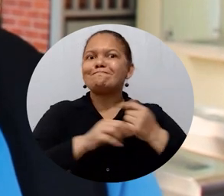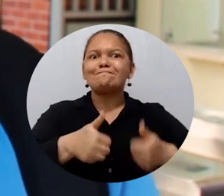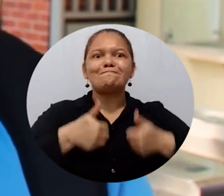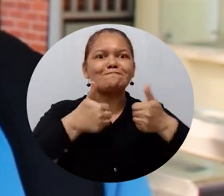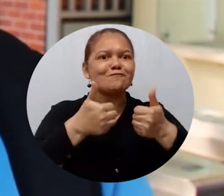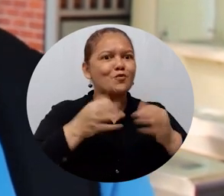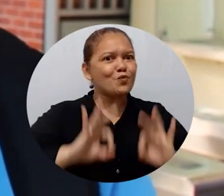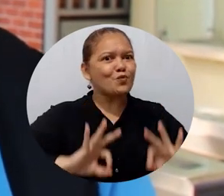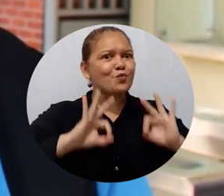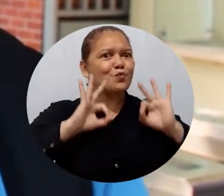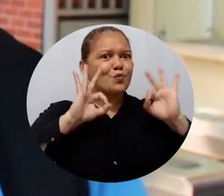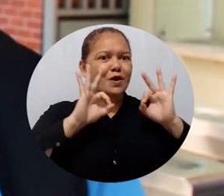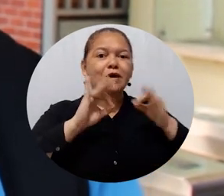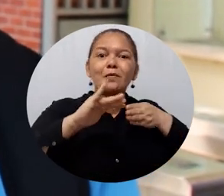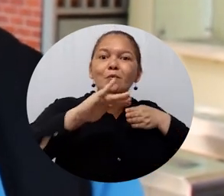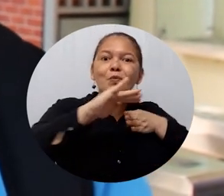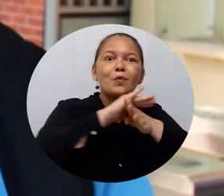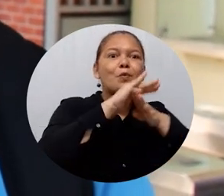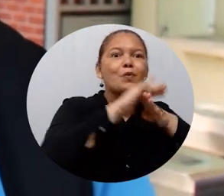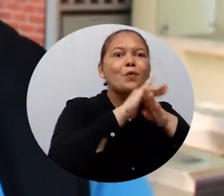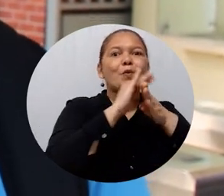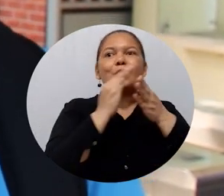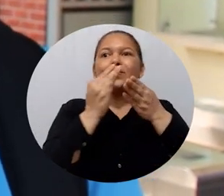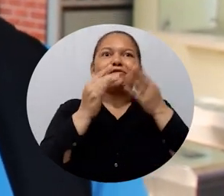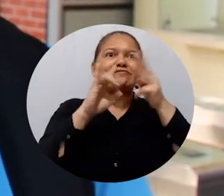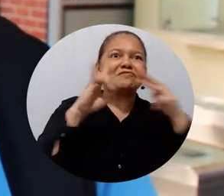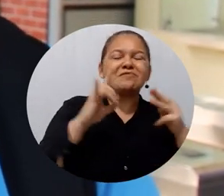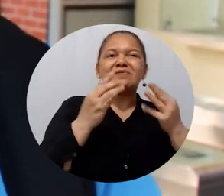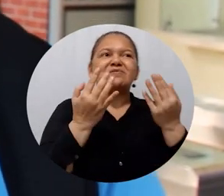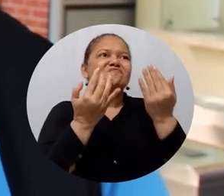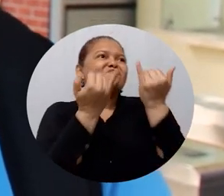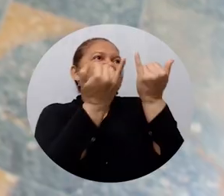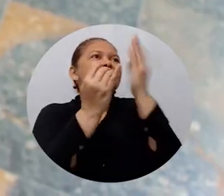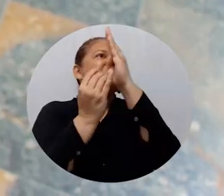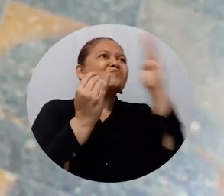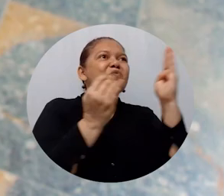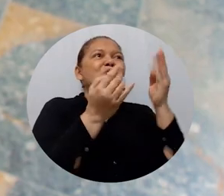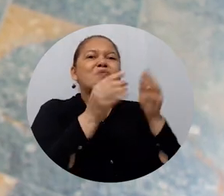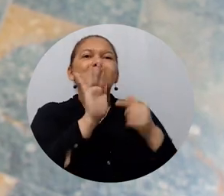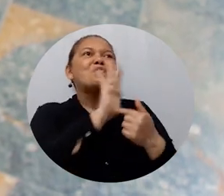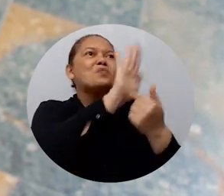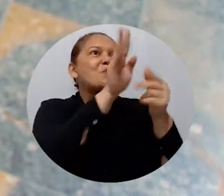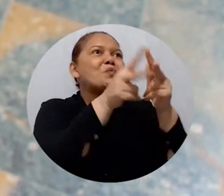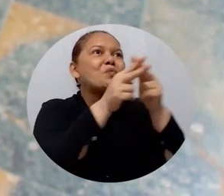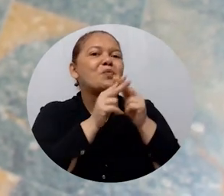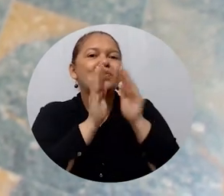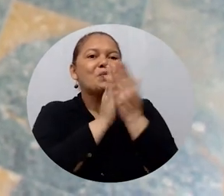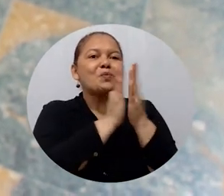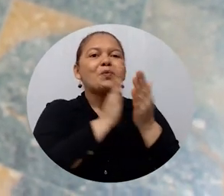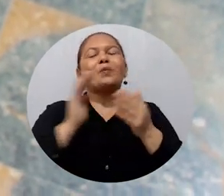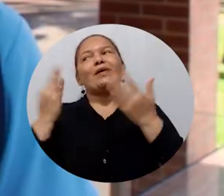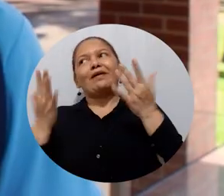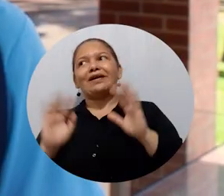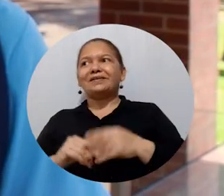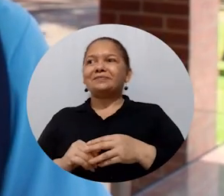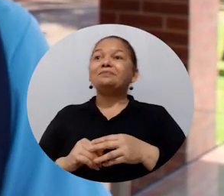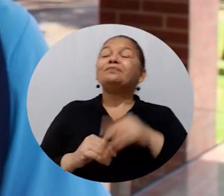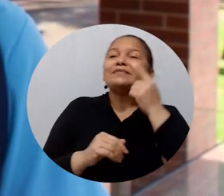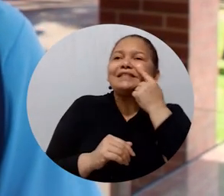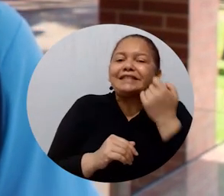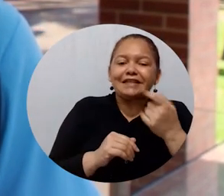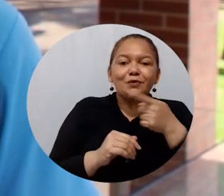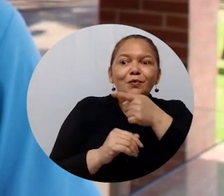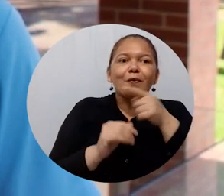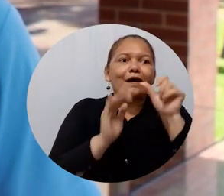a la entrada a la universidad y la cuestión como préstamos en la biblioteca de los libros computador es excelente porque con ese sistema no